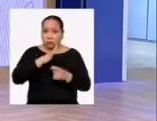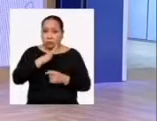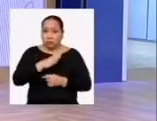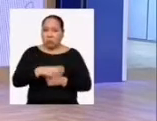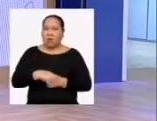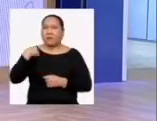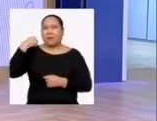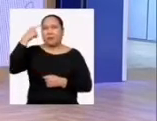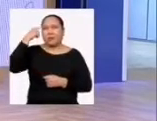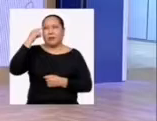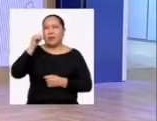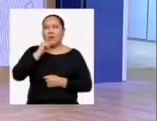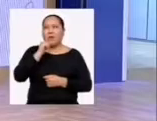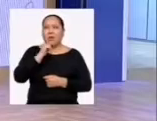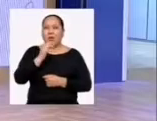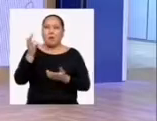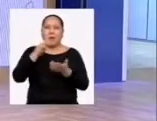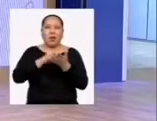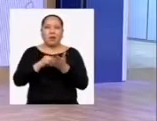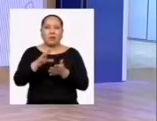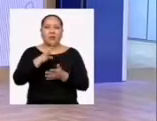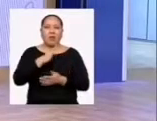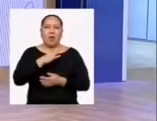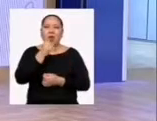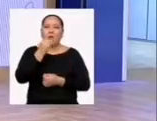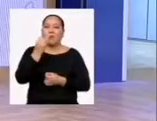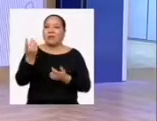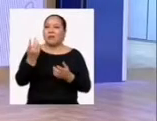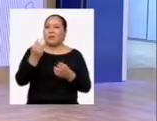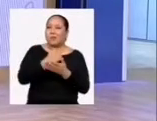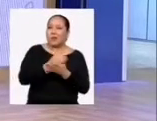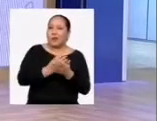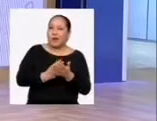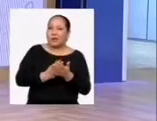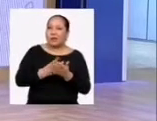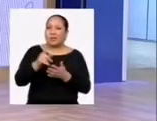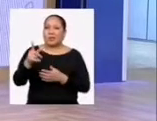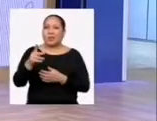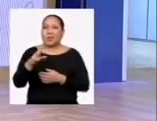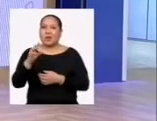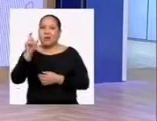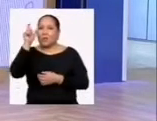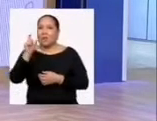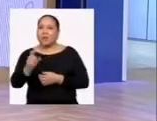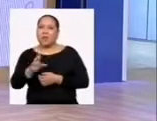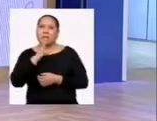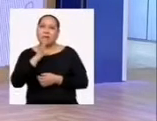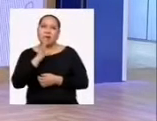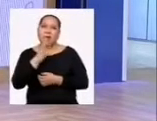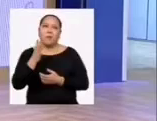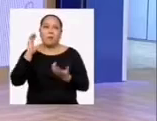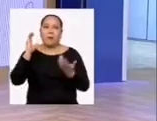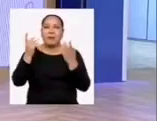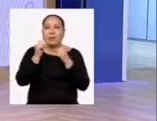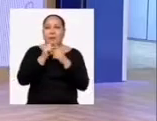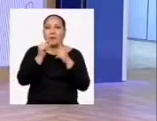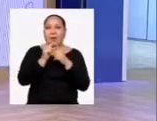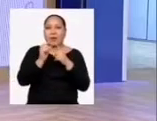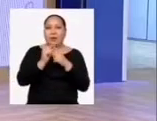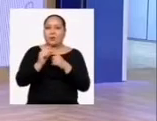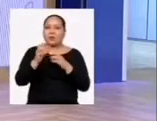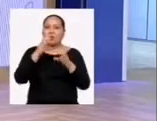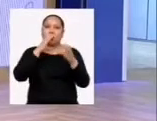ser totalmente formal, porque en algunos momentos parece que alguien está hablando, o sea, parecen palabras de